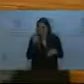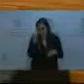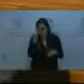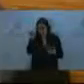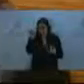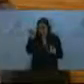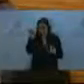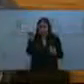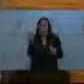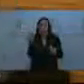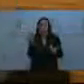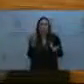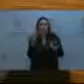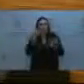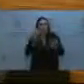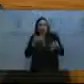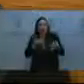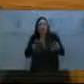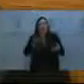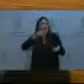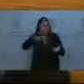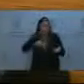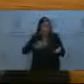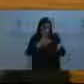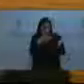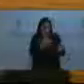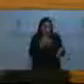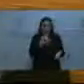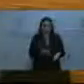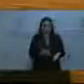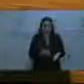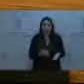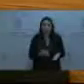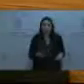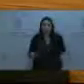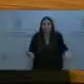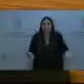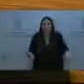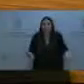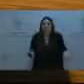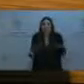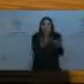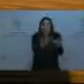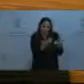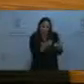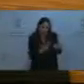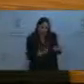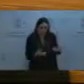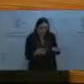con ese carácter excepcional que usted argumenta, no tendría la redacción que le han